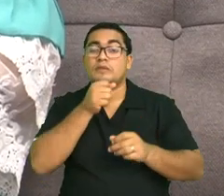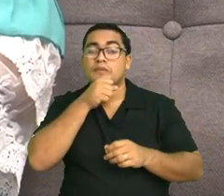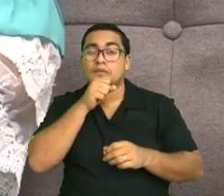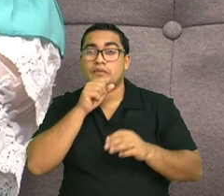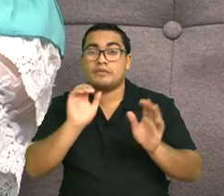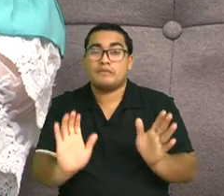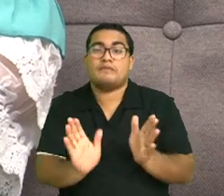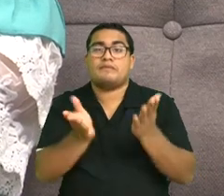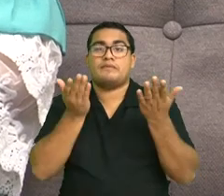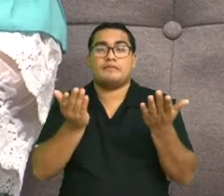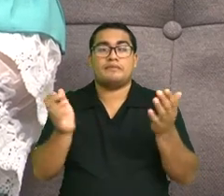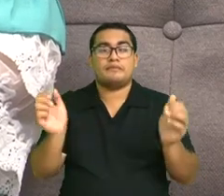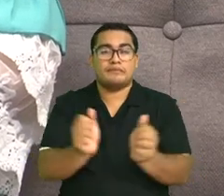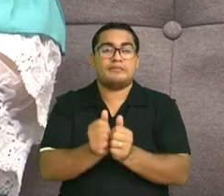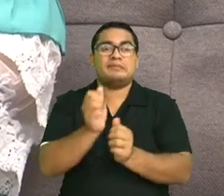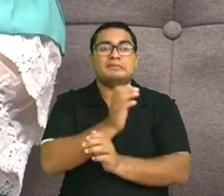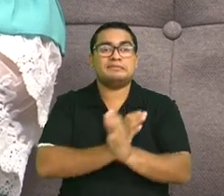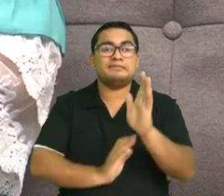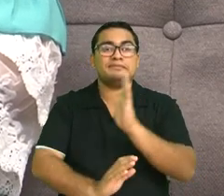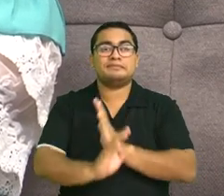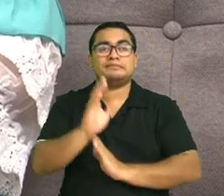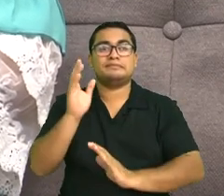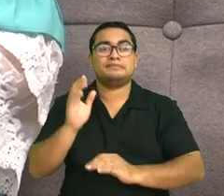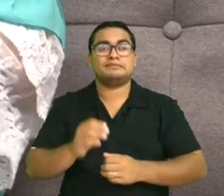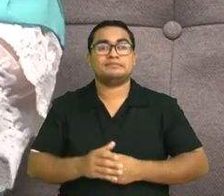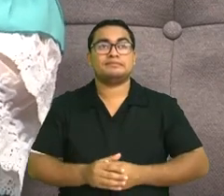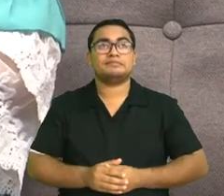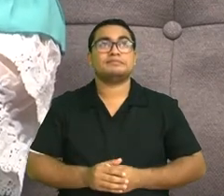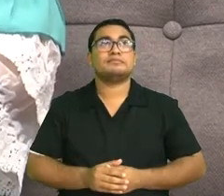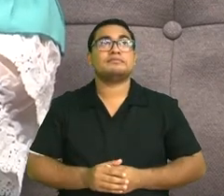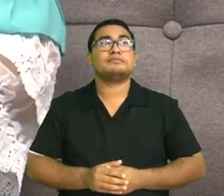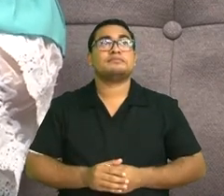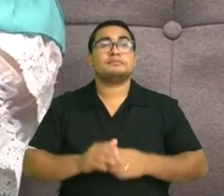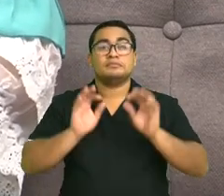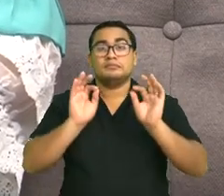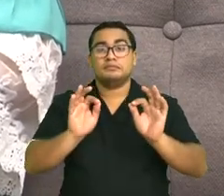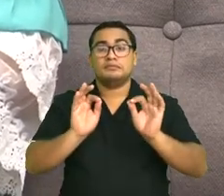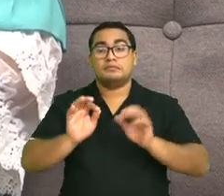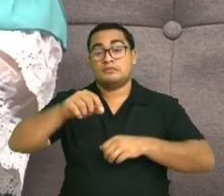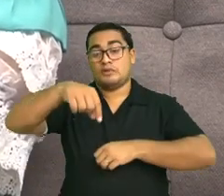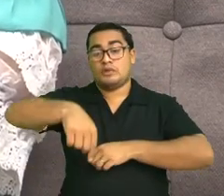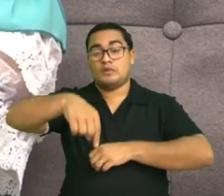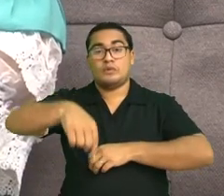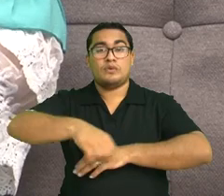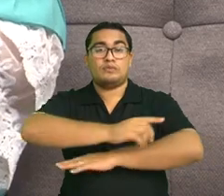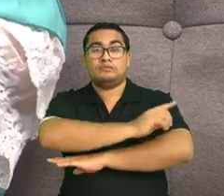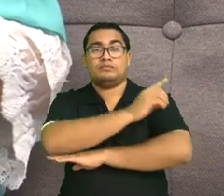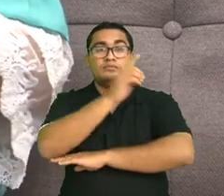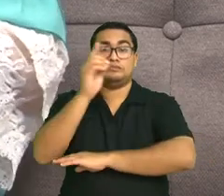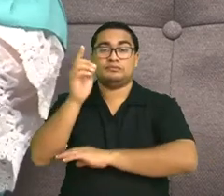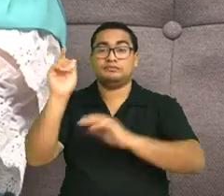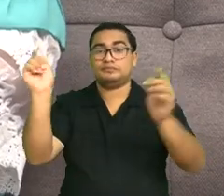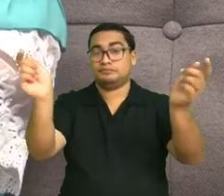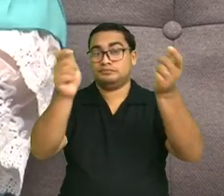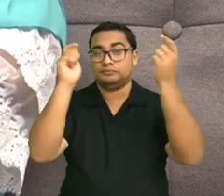con discapacidad, y que qué bien, pues, hoy celebrar ya